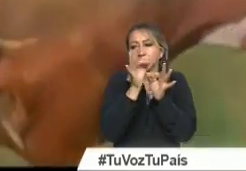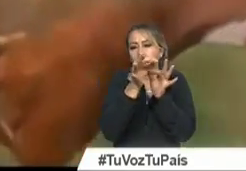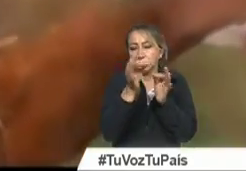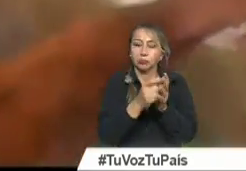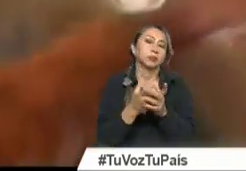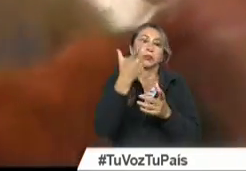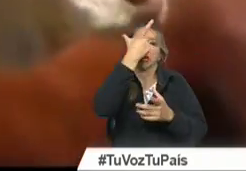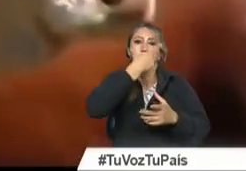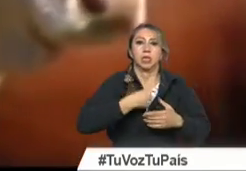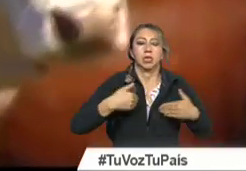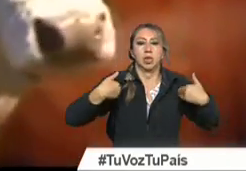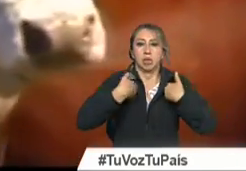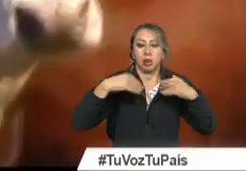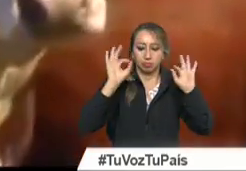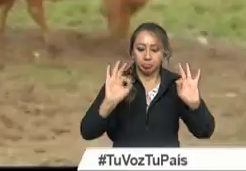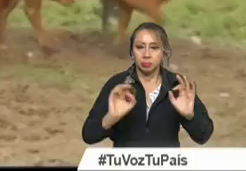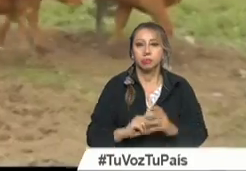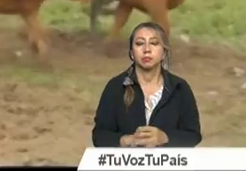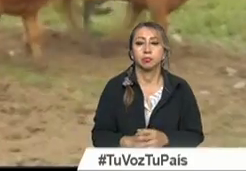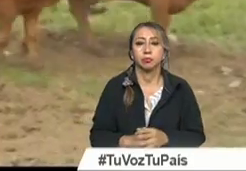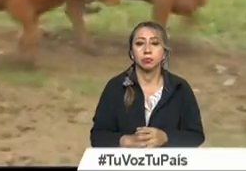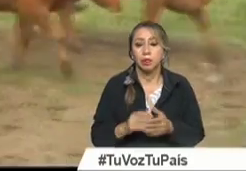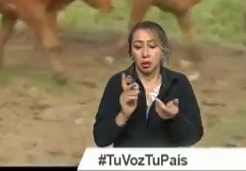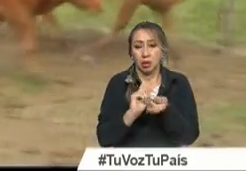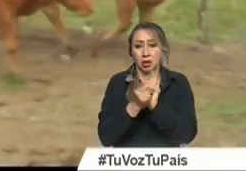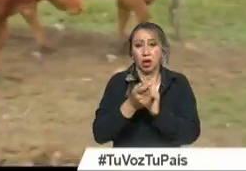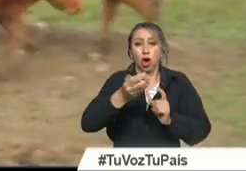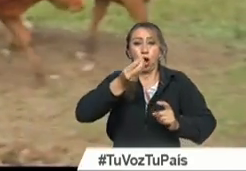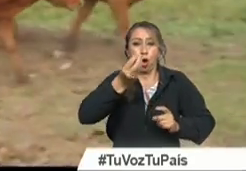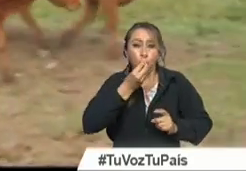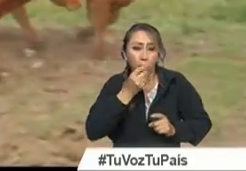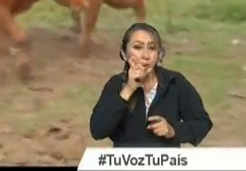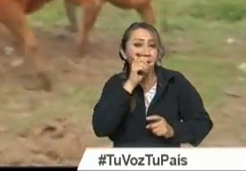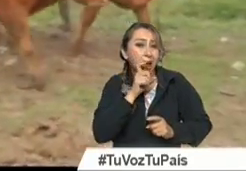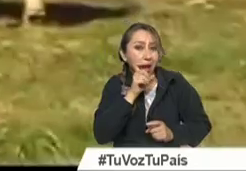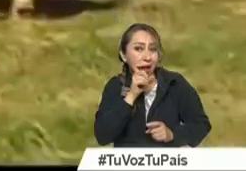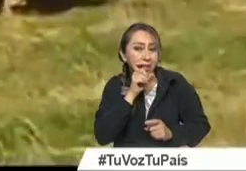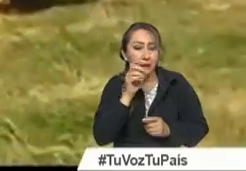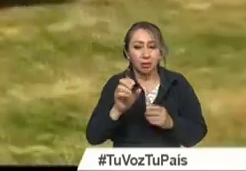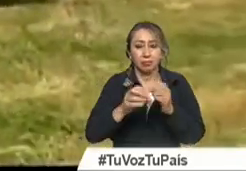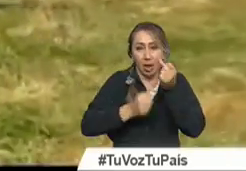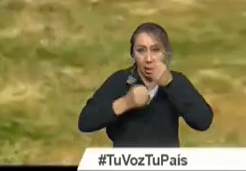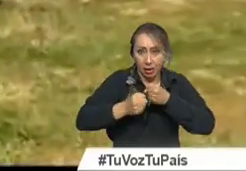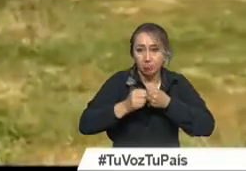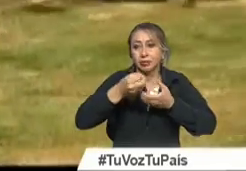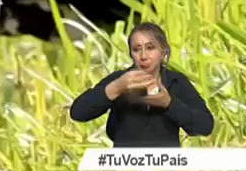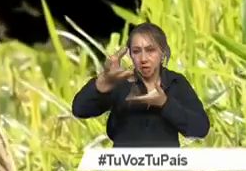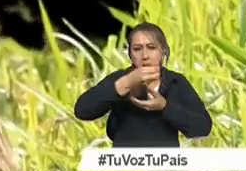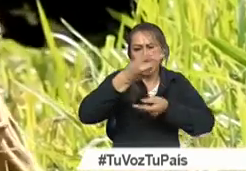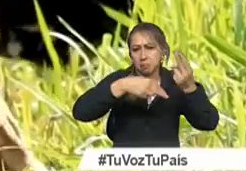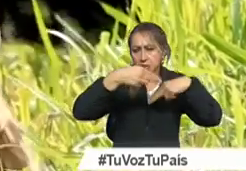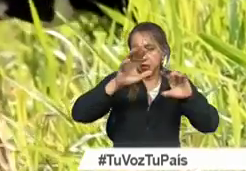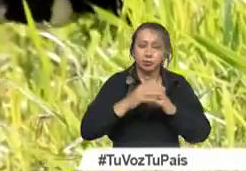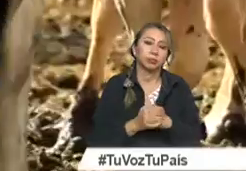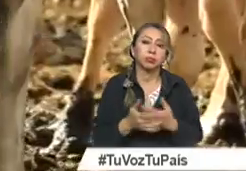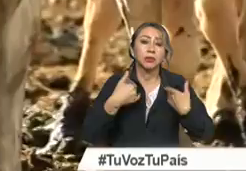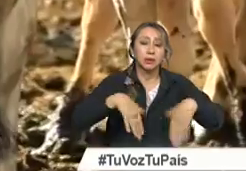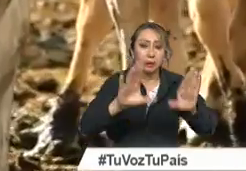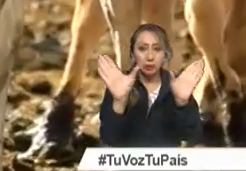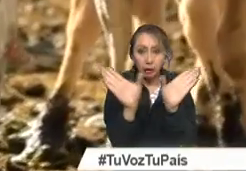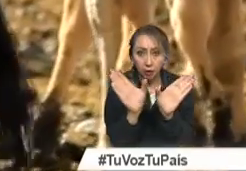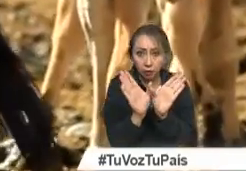animal logrando así la exportación de cárnicos y lácteos a varios países para mantener esa certificación